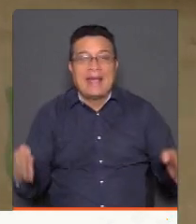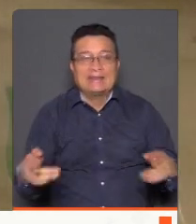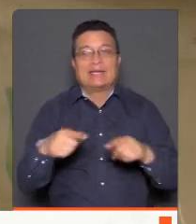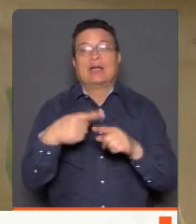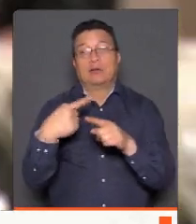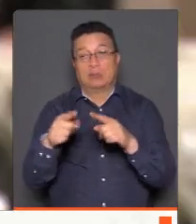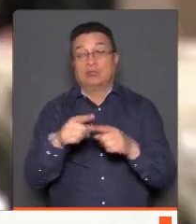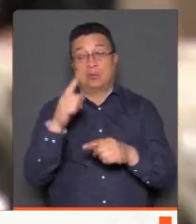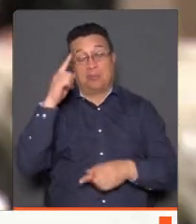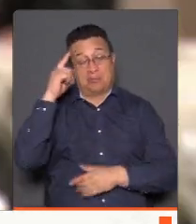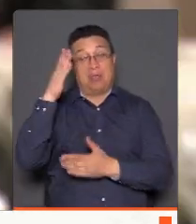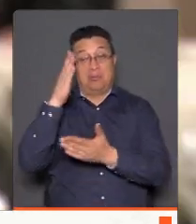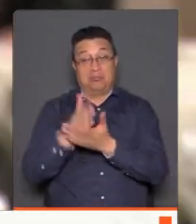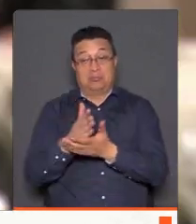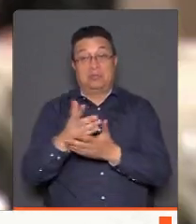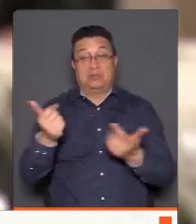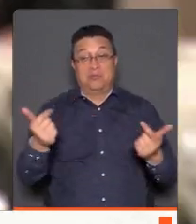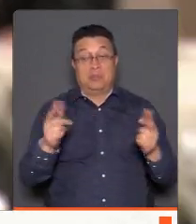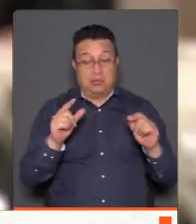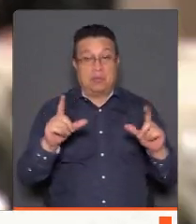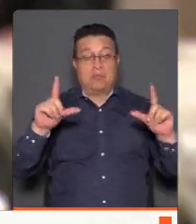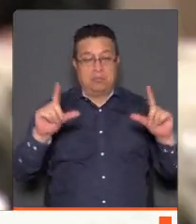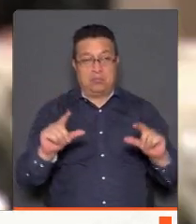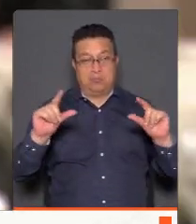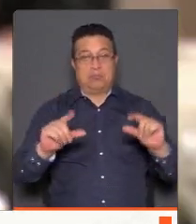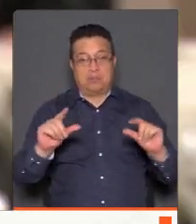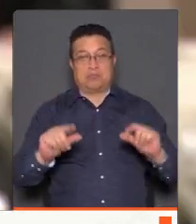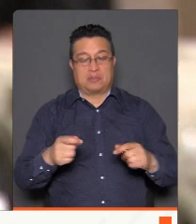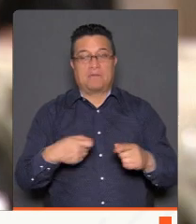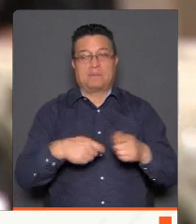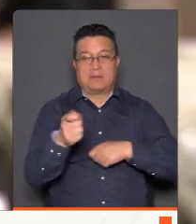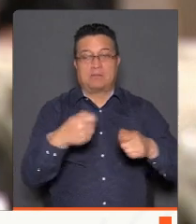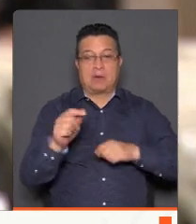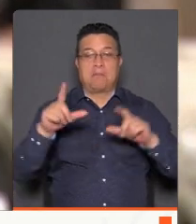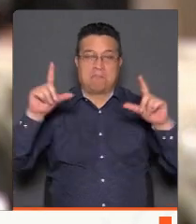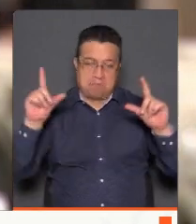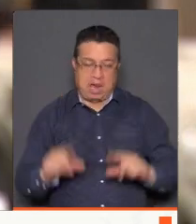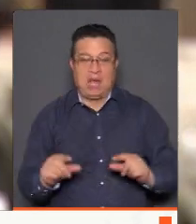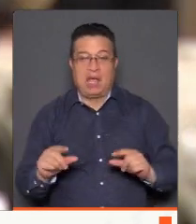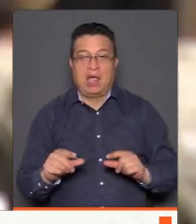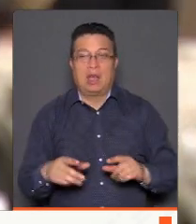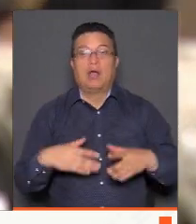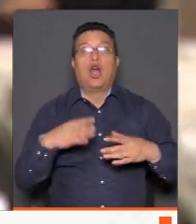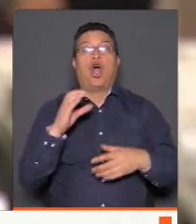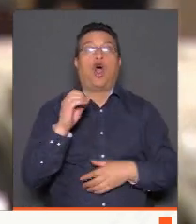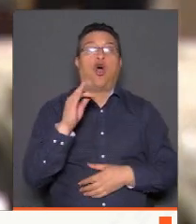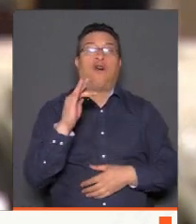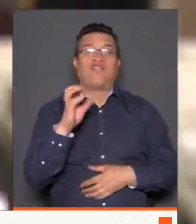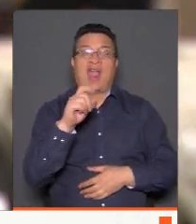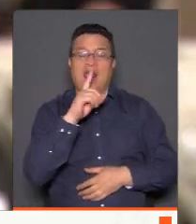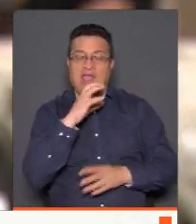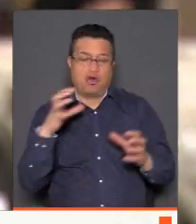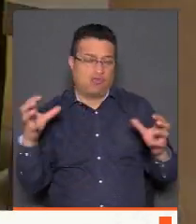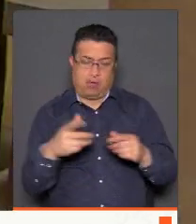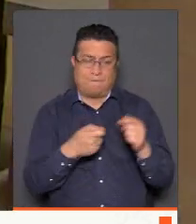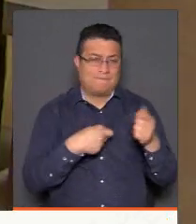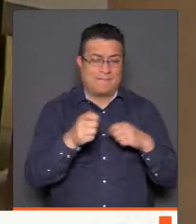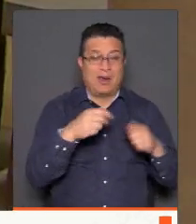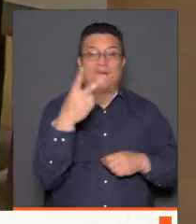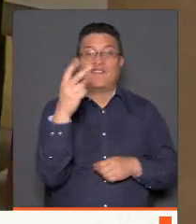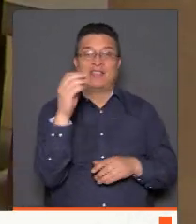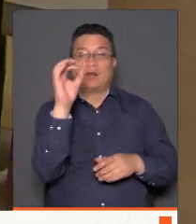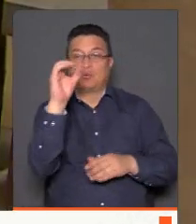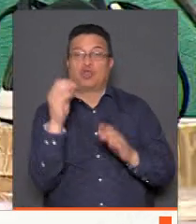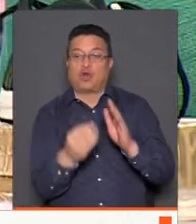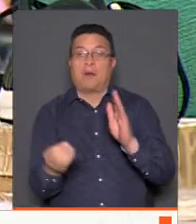de sacrificar margen y bajar más los precios. Tiramos una oferta súper agresiva de un 20% adicional. El caso